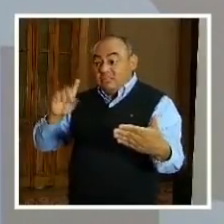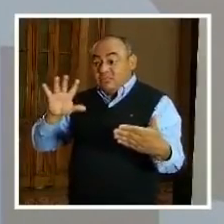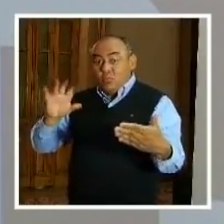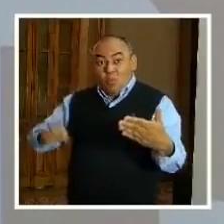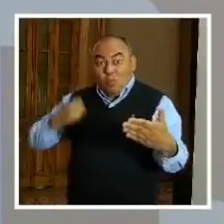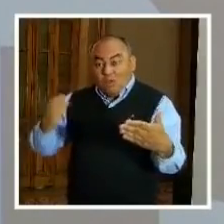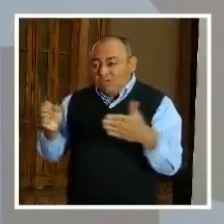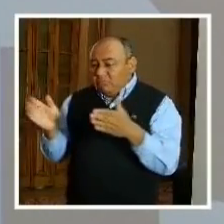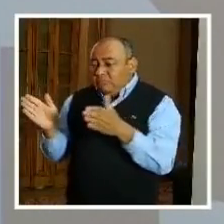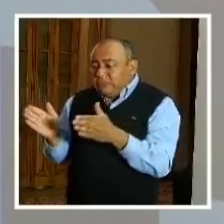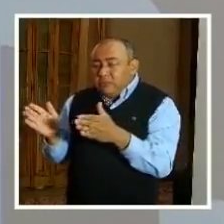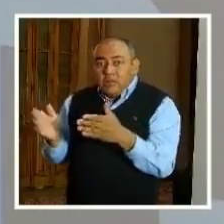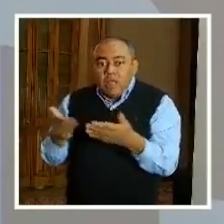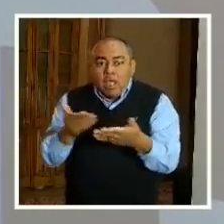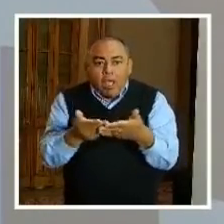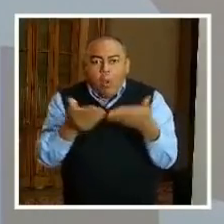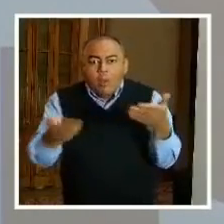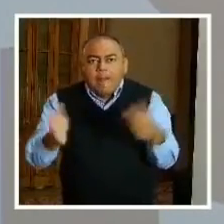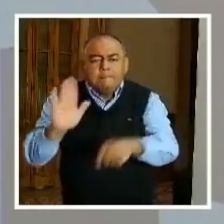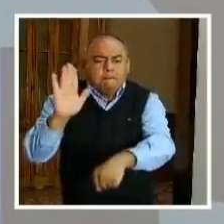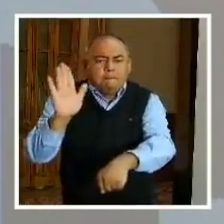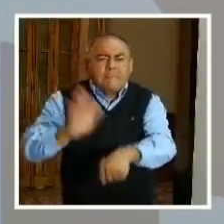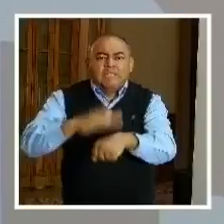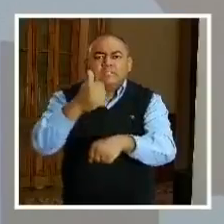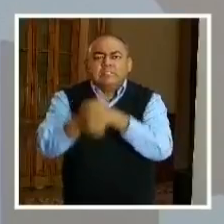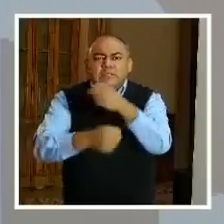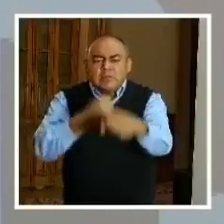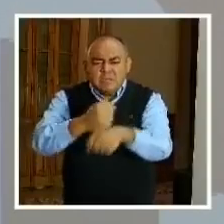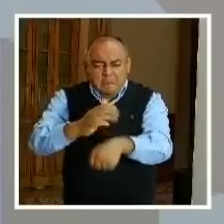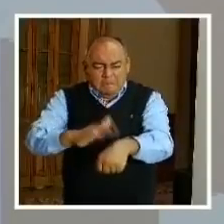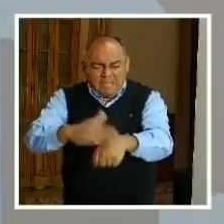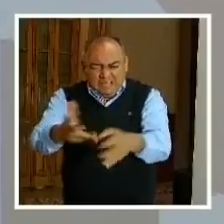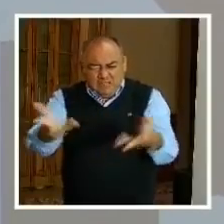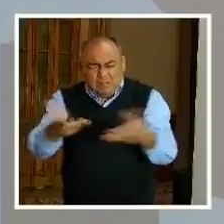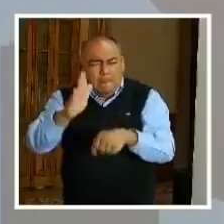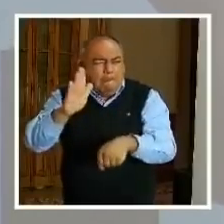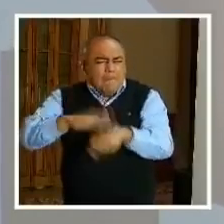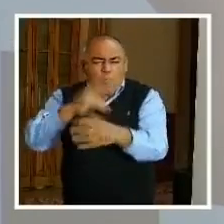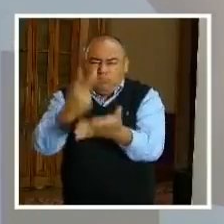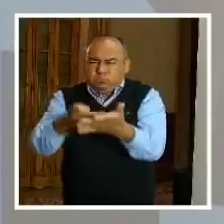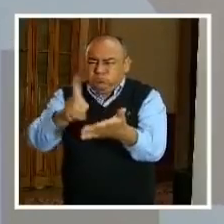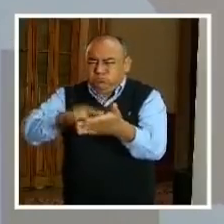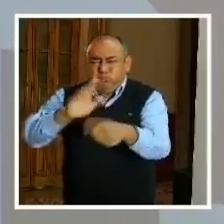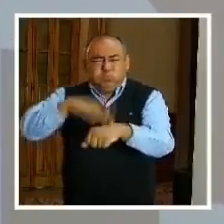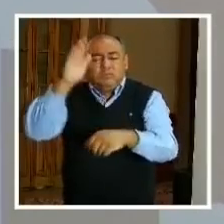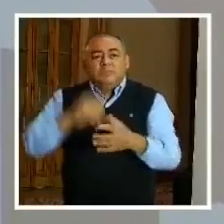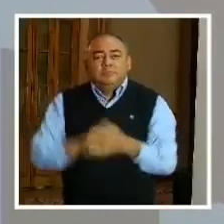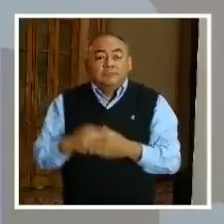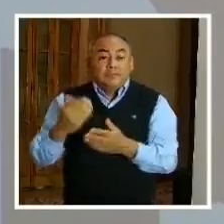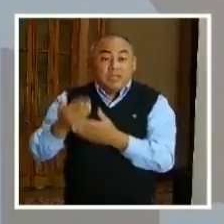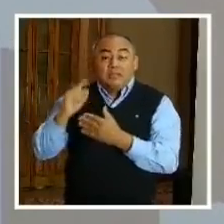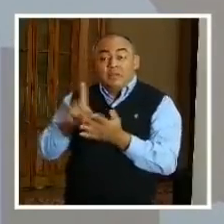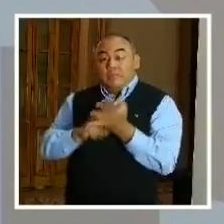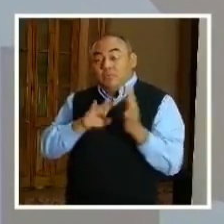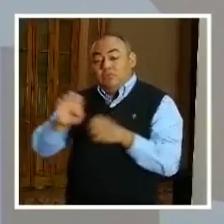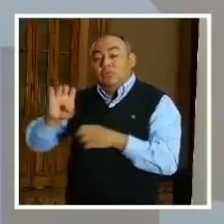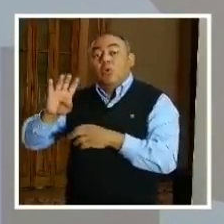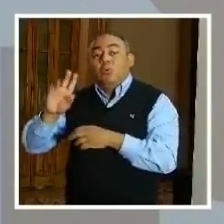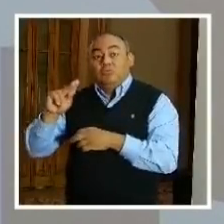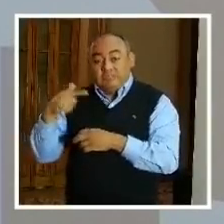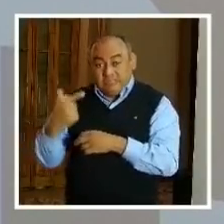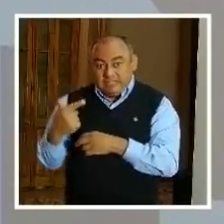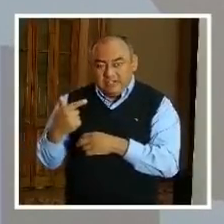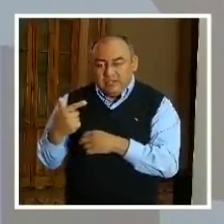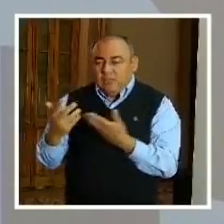años desde que se creó Metrorrey en noviembre de 1987, yo todavía